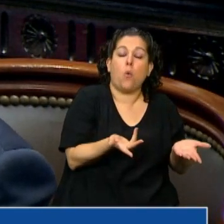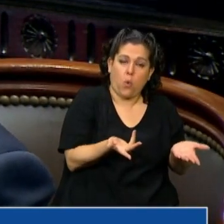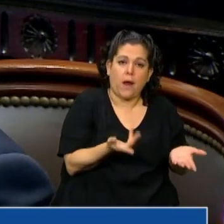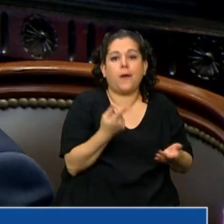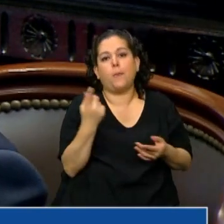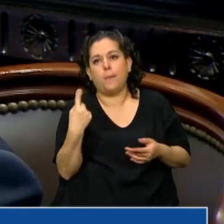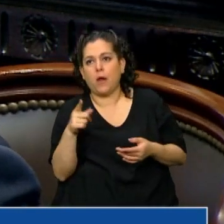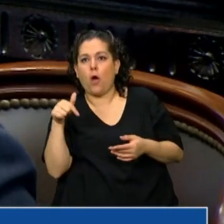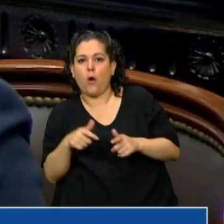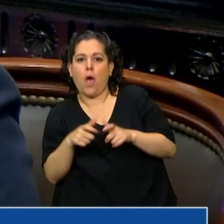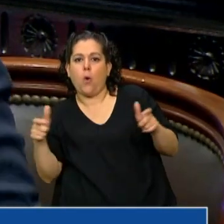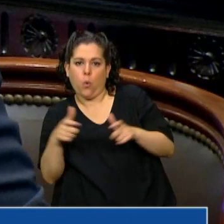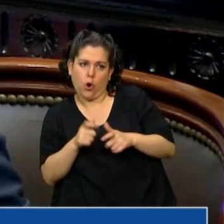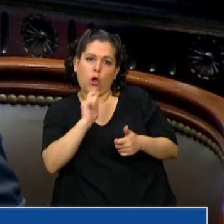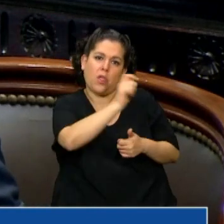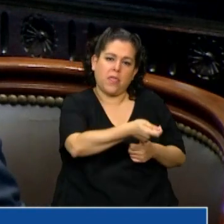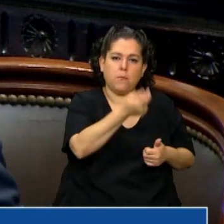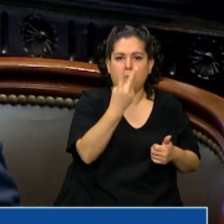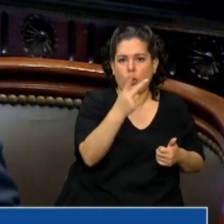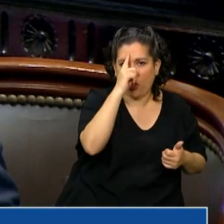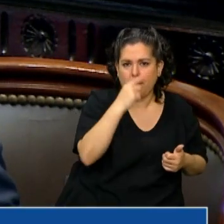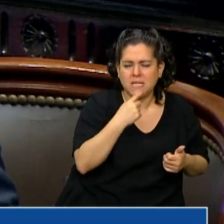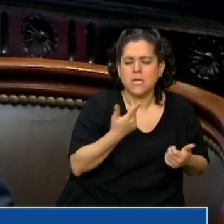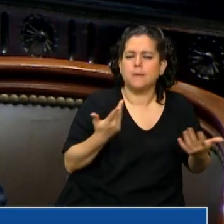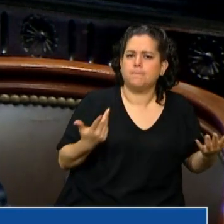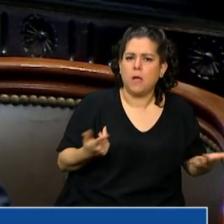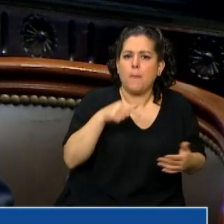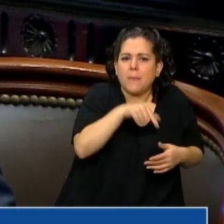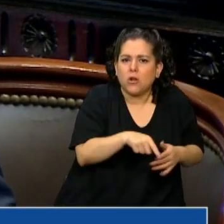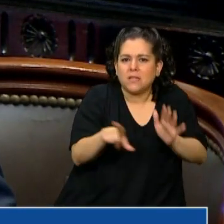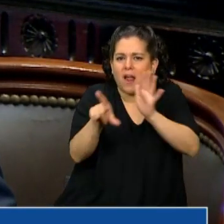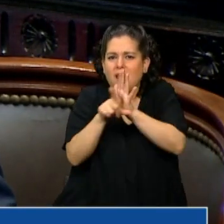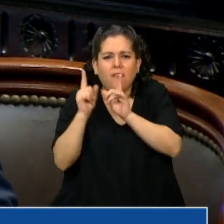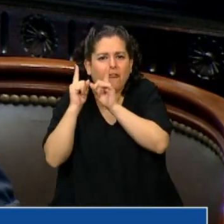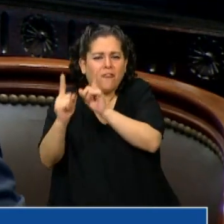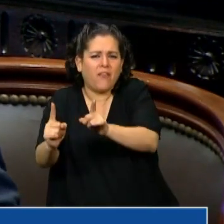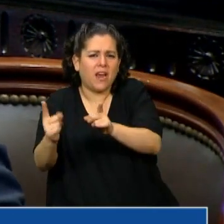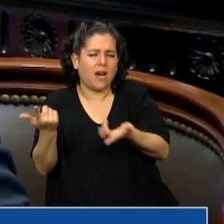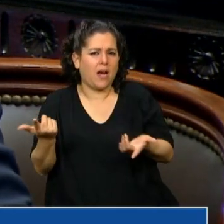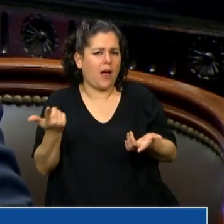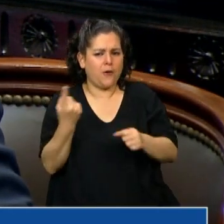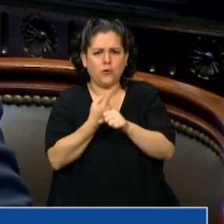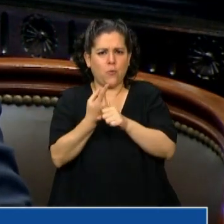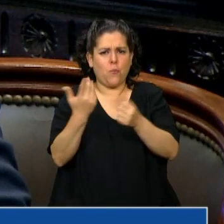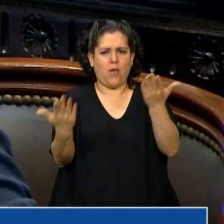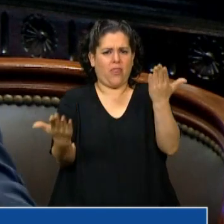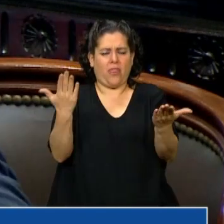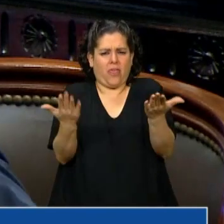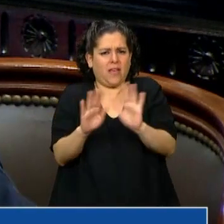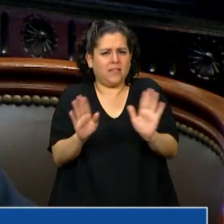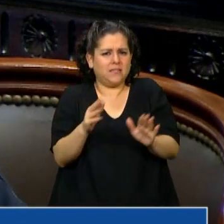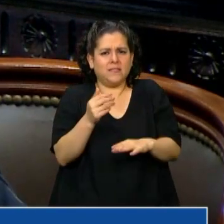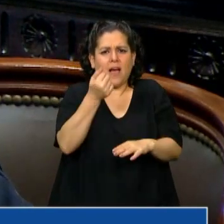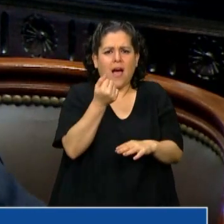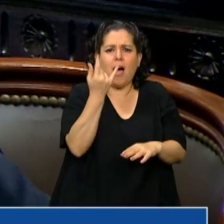el bono ahora por 2 meses. Sí, pero esta es una medida que pretende ser permanente. No se puede equiparar eso de los 2 meses. Ya